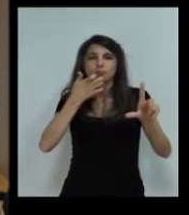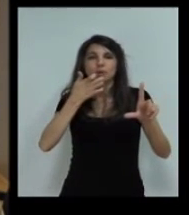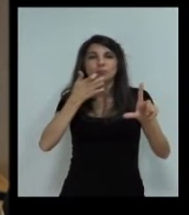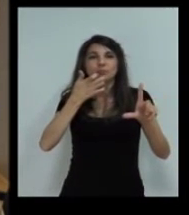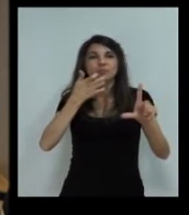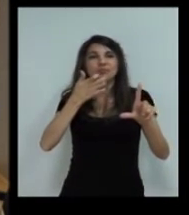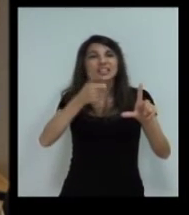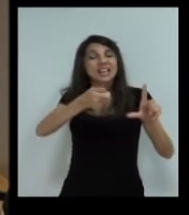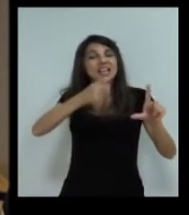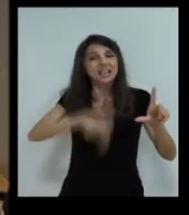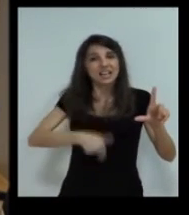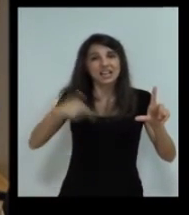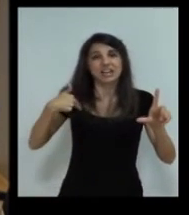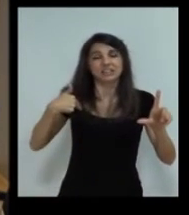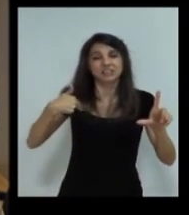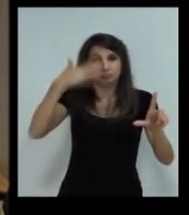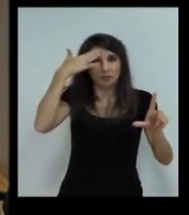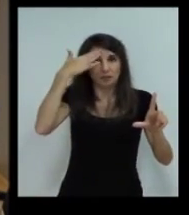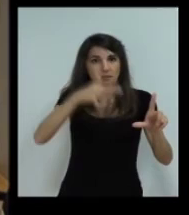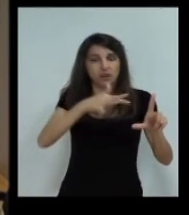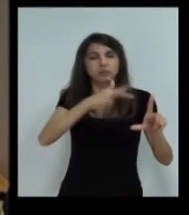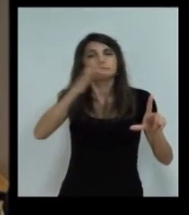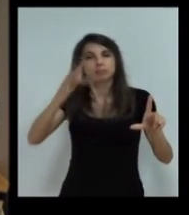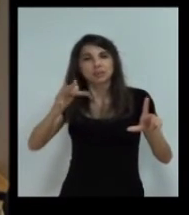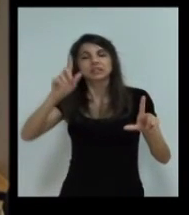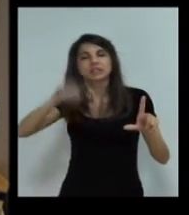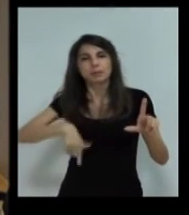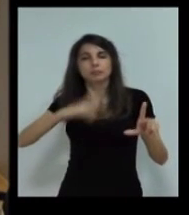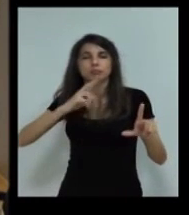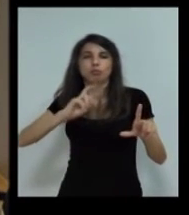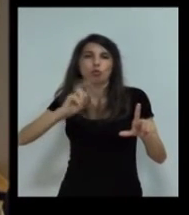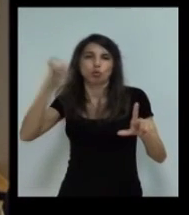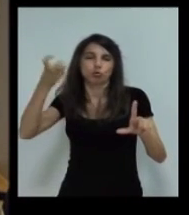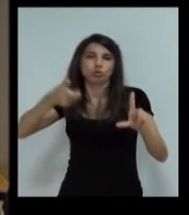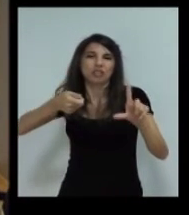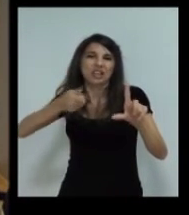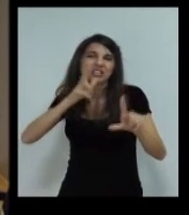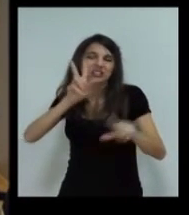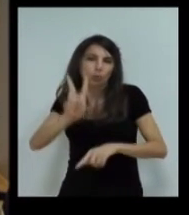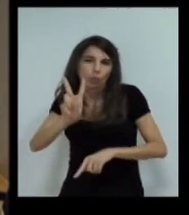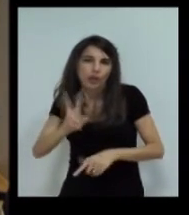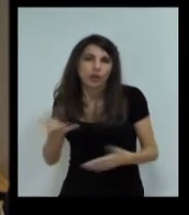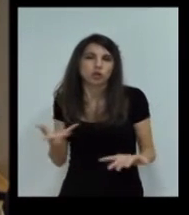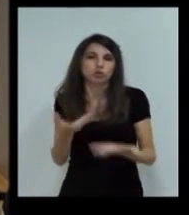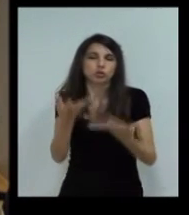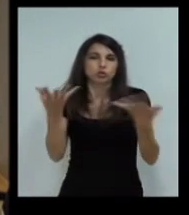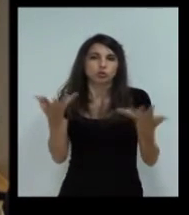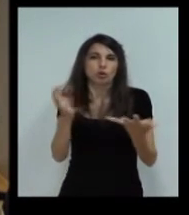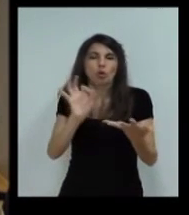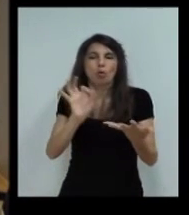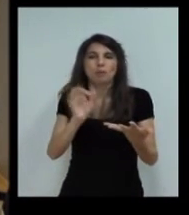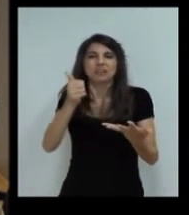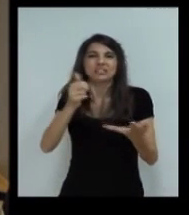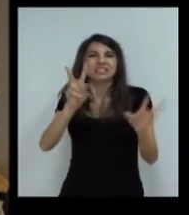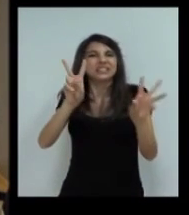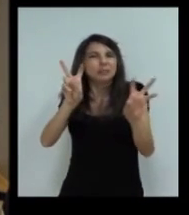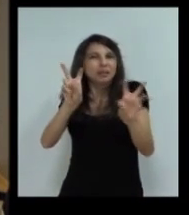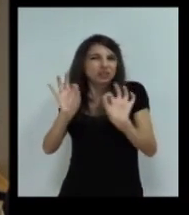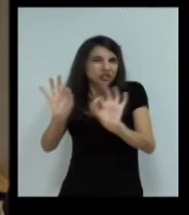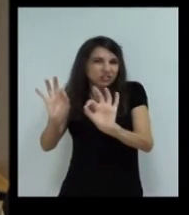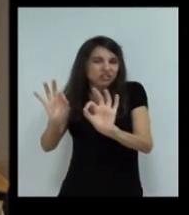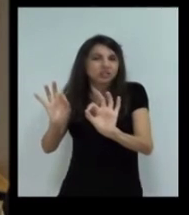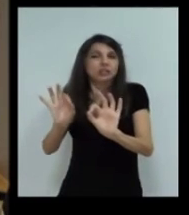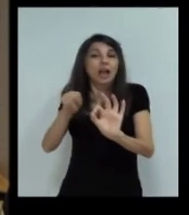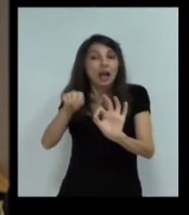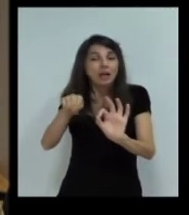generalistas principales, sino en los canales, por denominarlo de alguna forma, de secundarios o más temáticos, ahí sí que